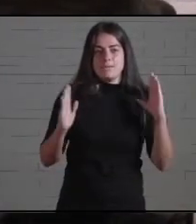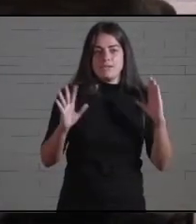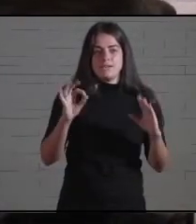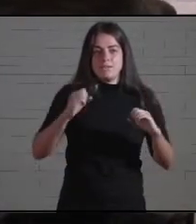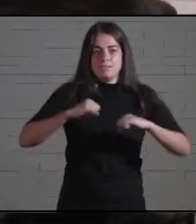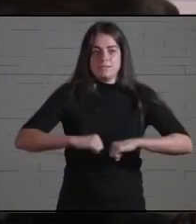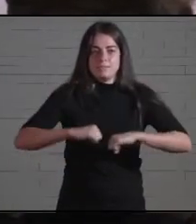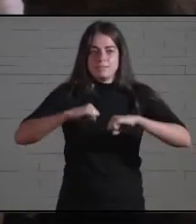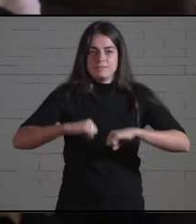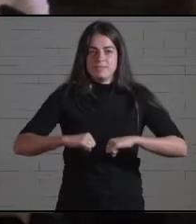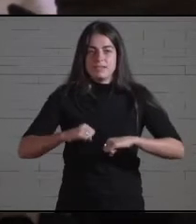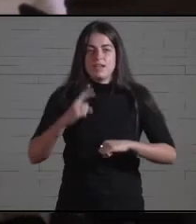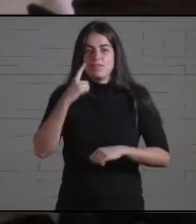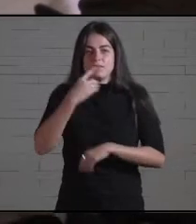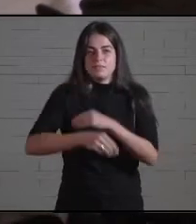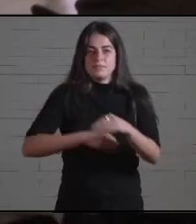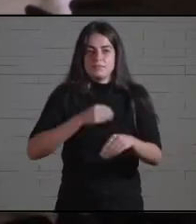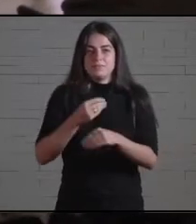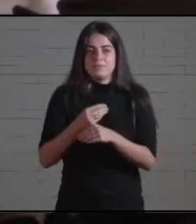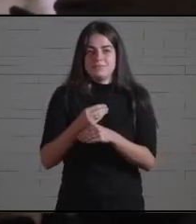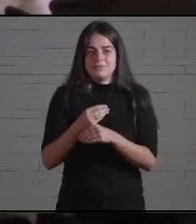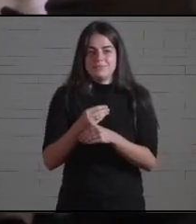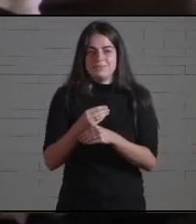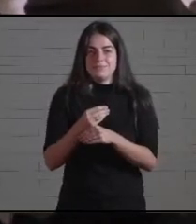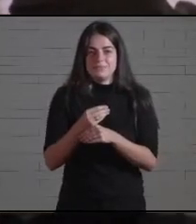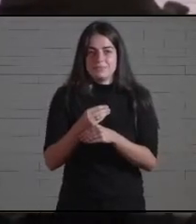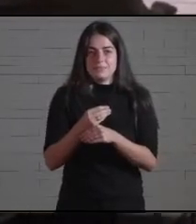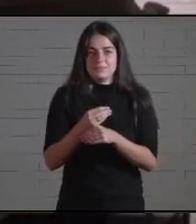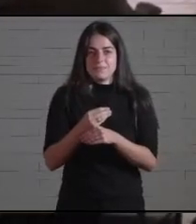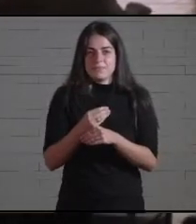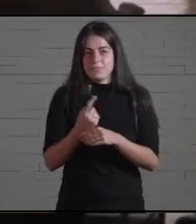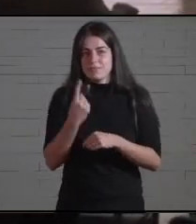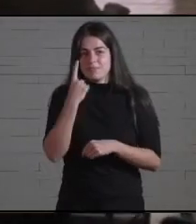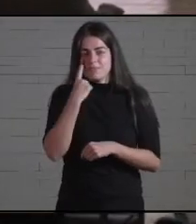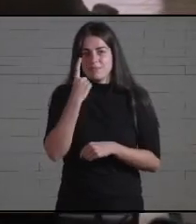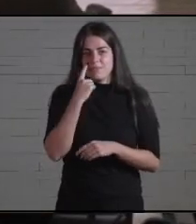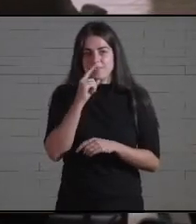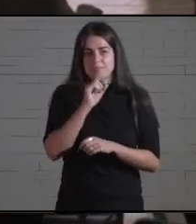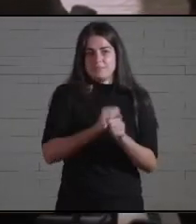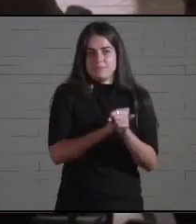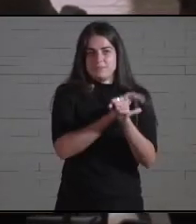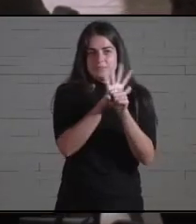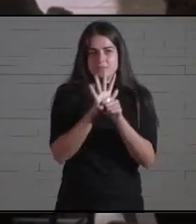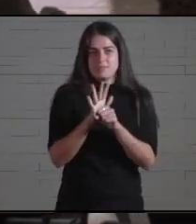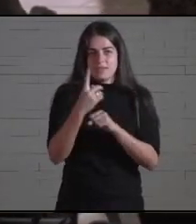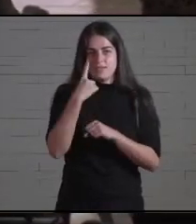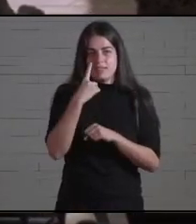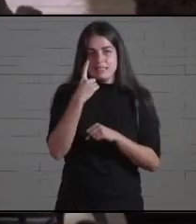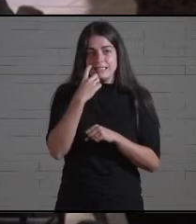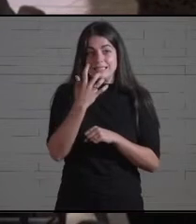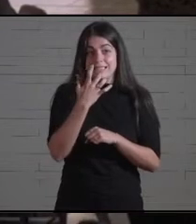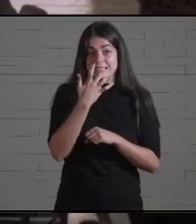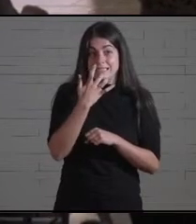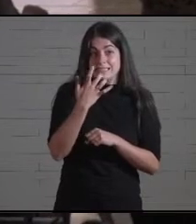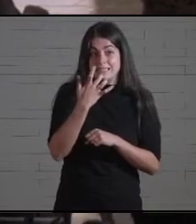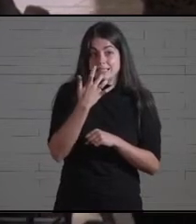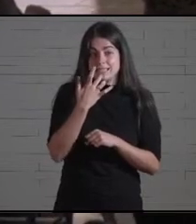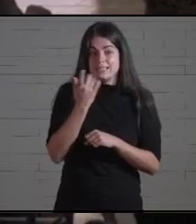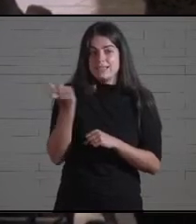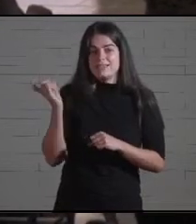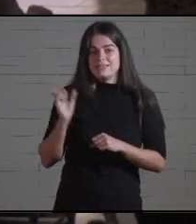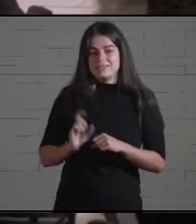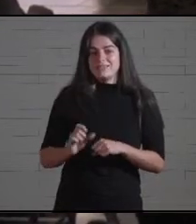acuerdo? ¿Qué hemos hecho? Hemos visto si la pandemia les había afectado a los ingresos